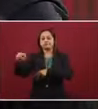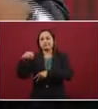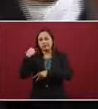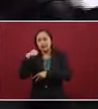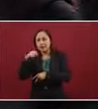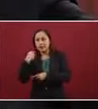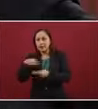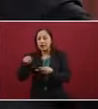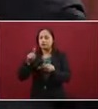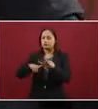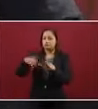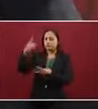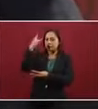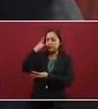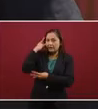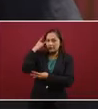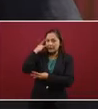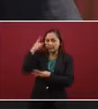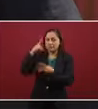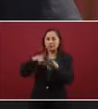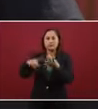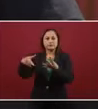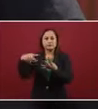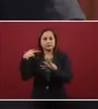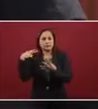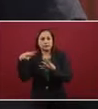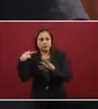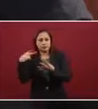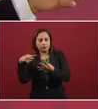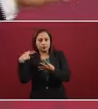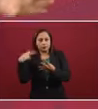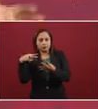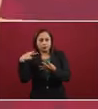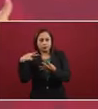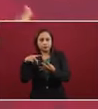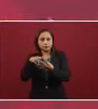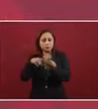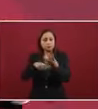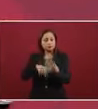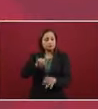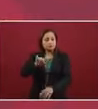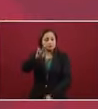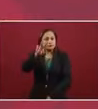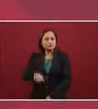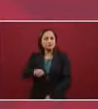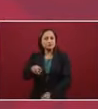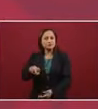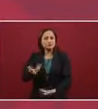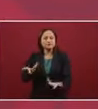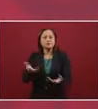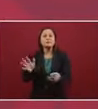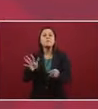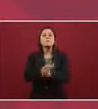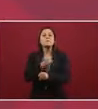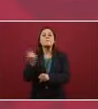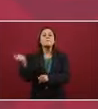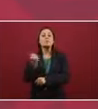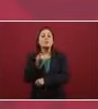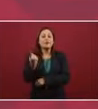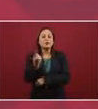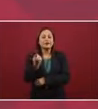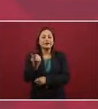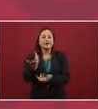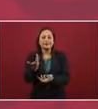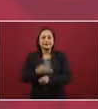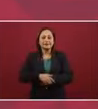en Campeche, en Veracruz. ¿Por qué? Porque felizmente